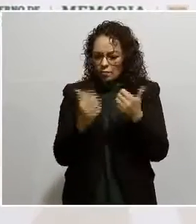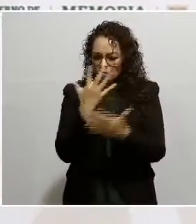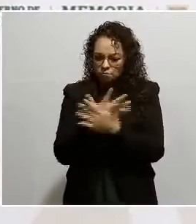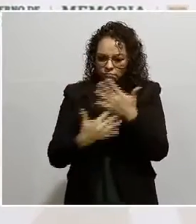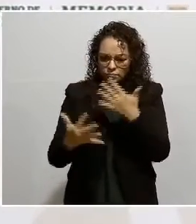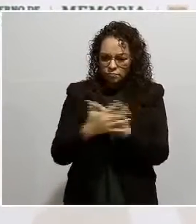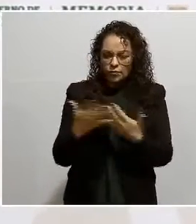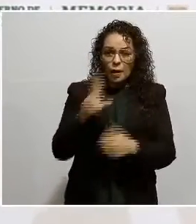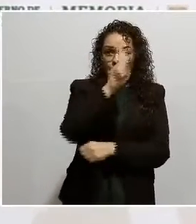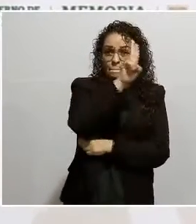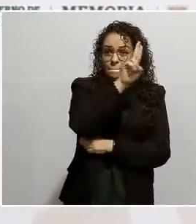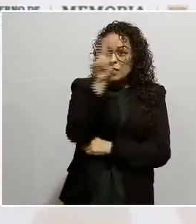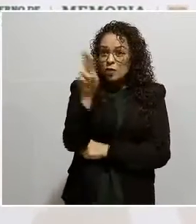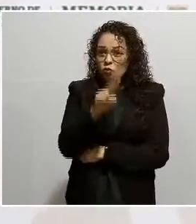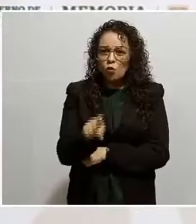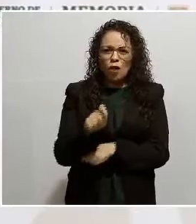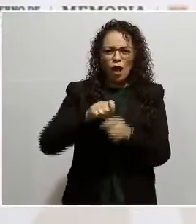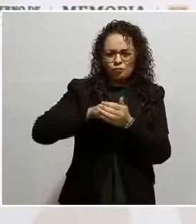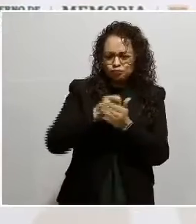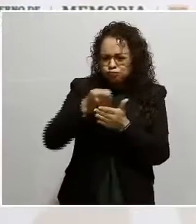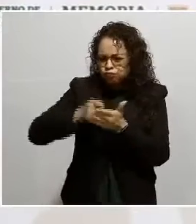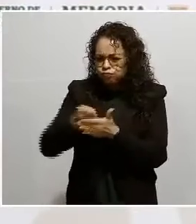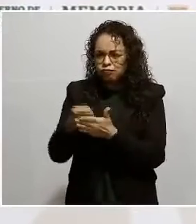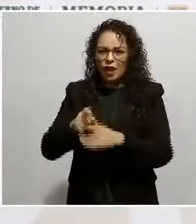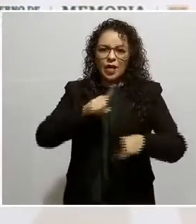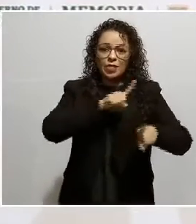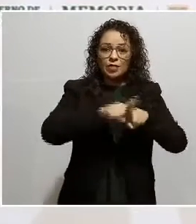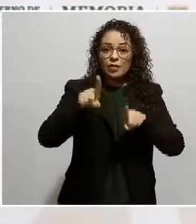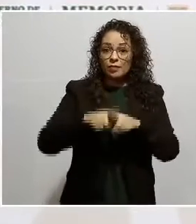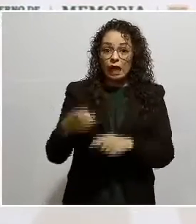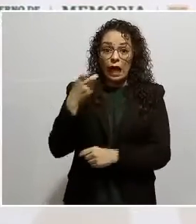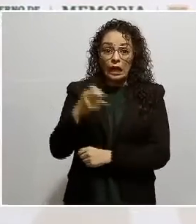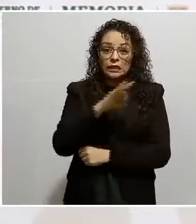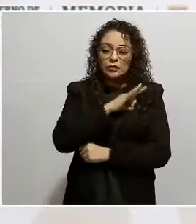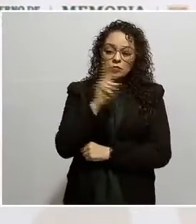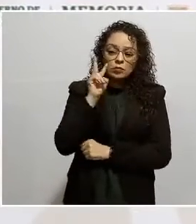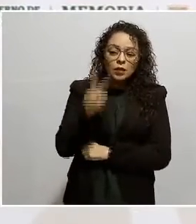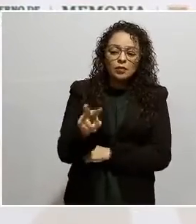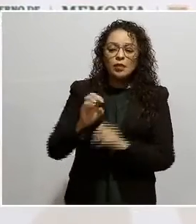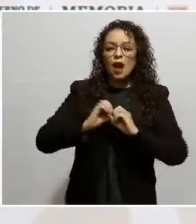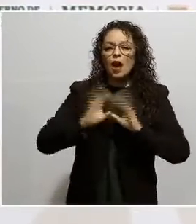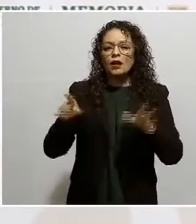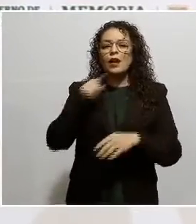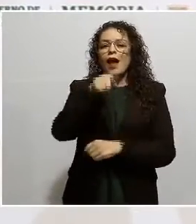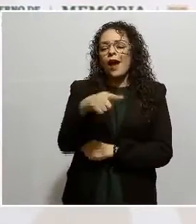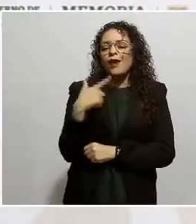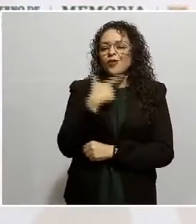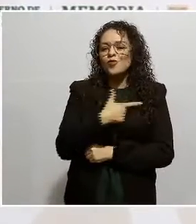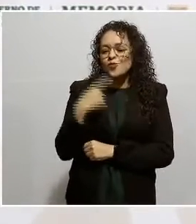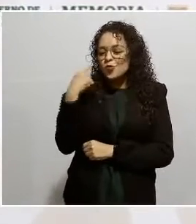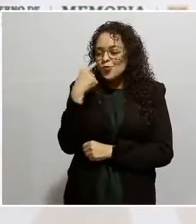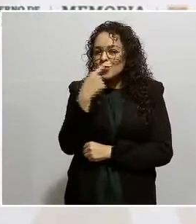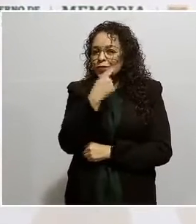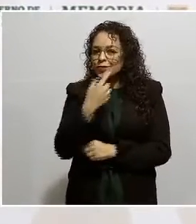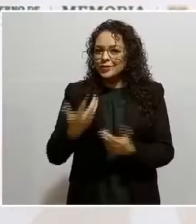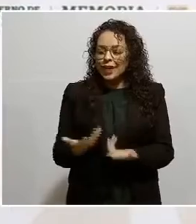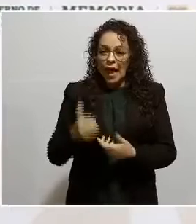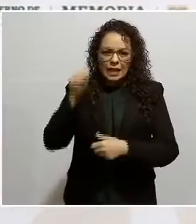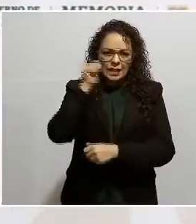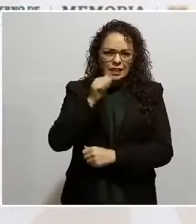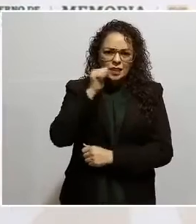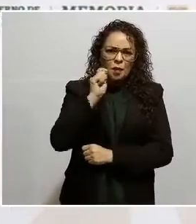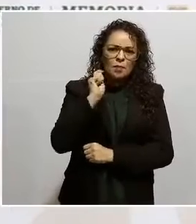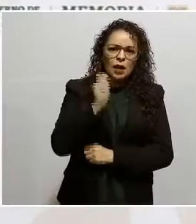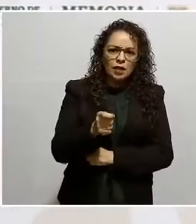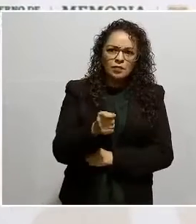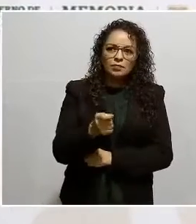grabados y fotografías. En ellos se reflejan sus gustos, que casi siempre fueron